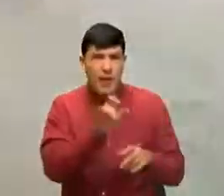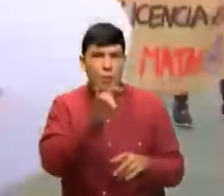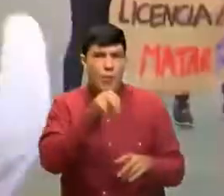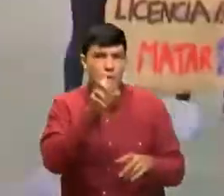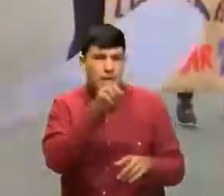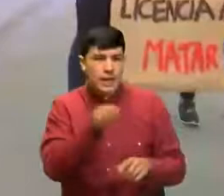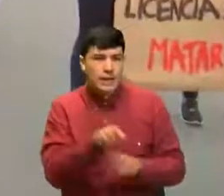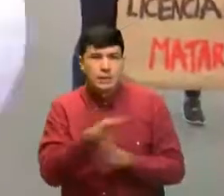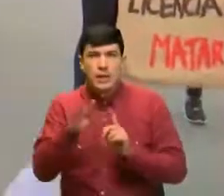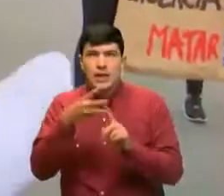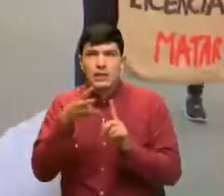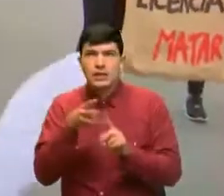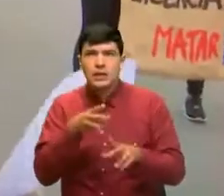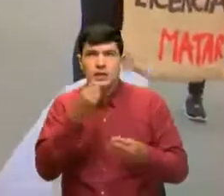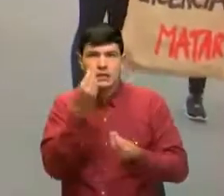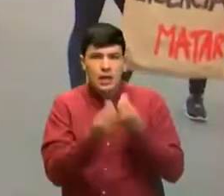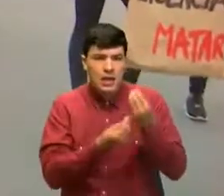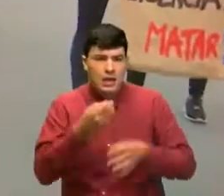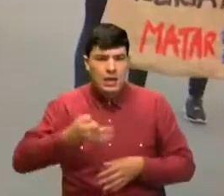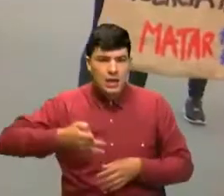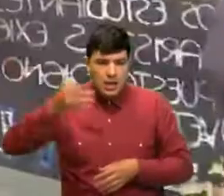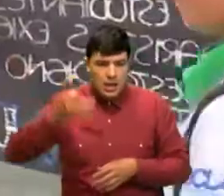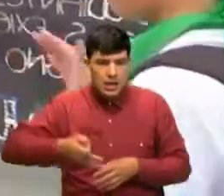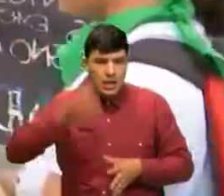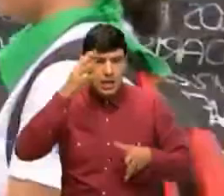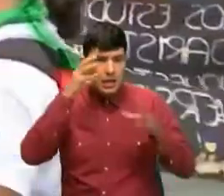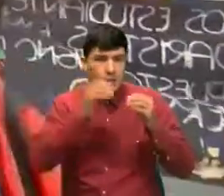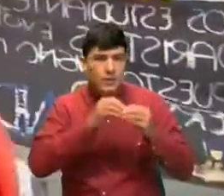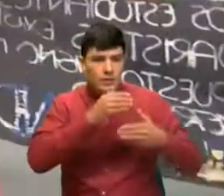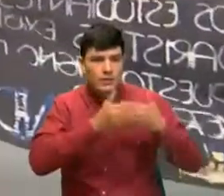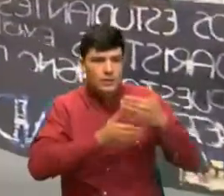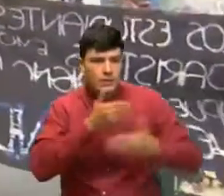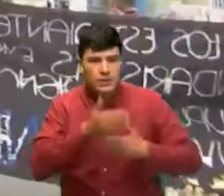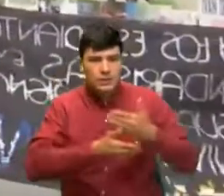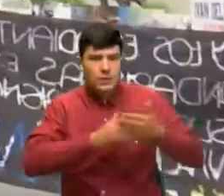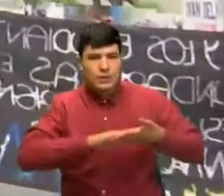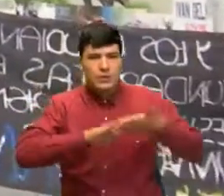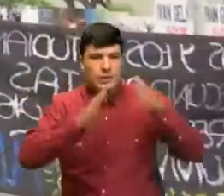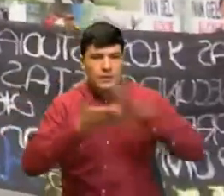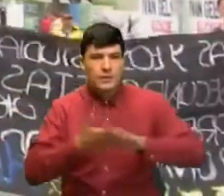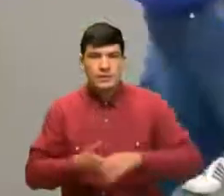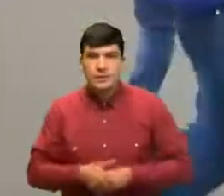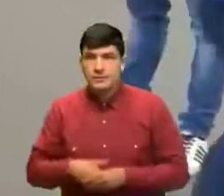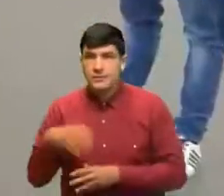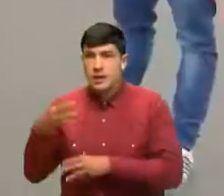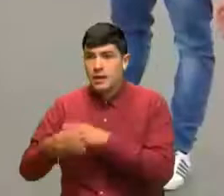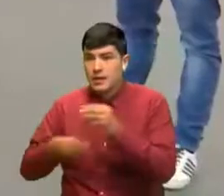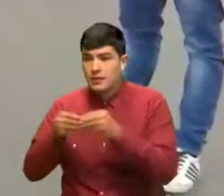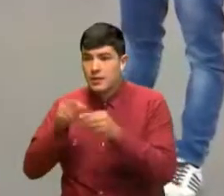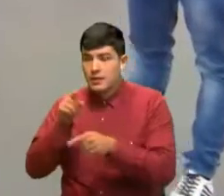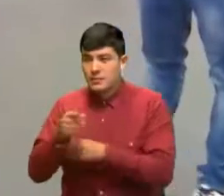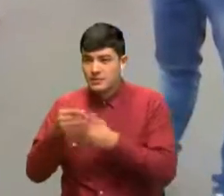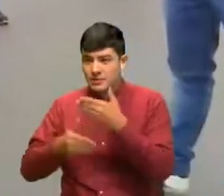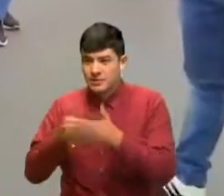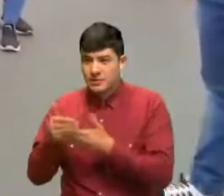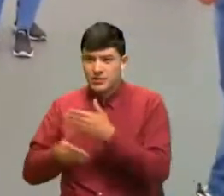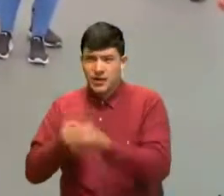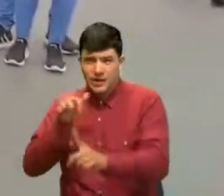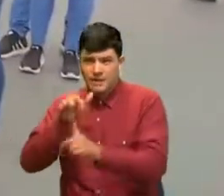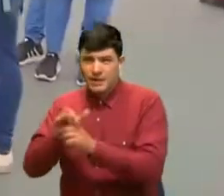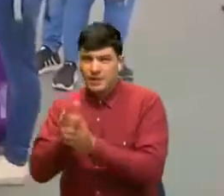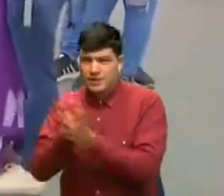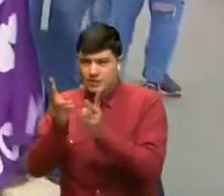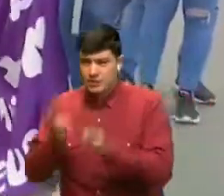que se haga cumplimiento de los acuerdos de paz el proceder del escuadrón móvil antidisturbios donde resultan heridos estudiantes por